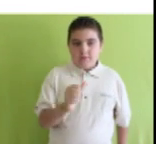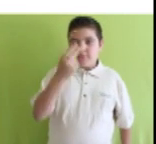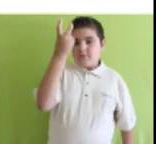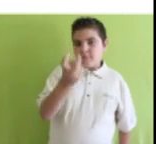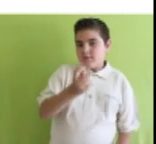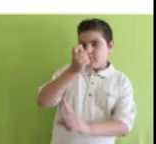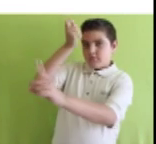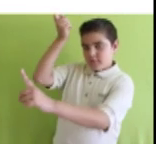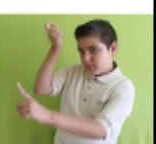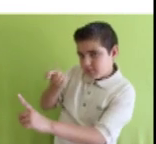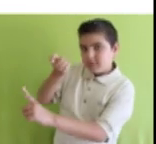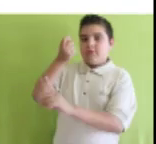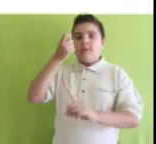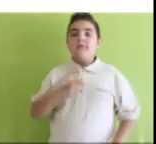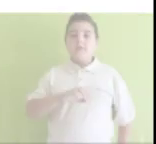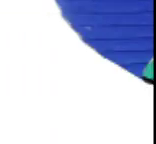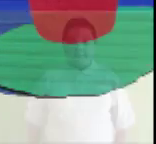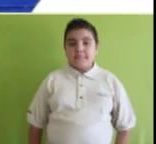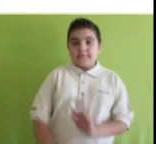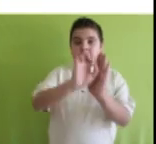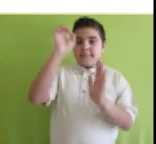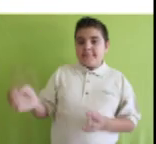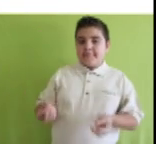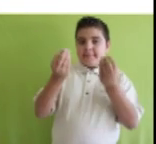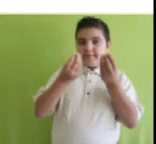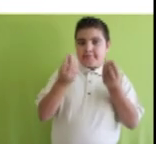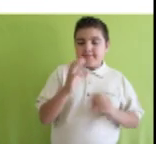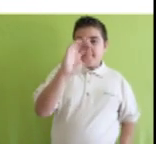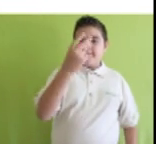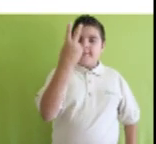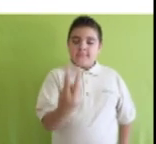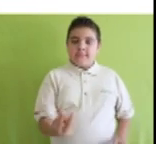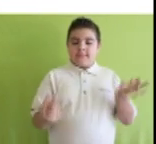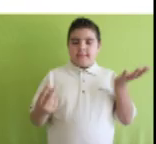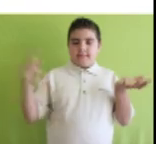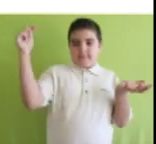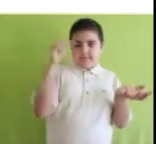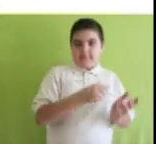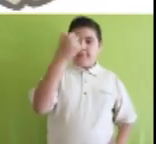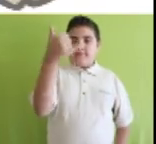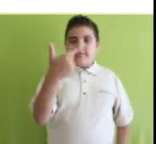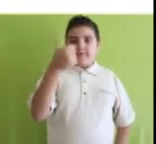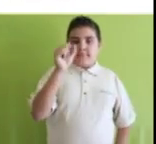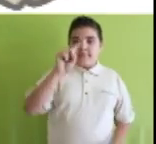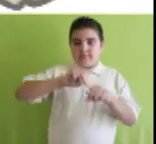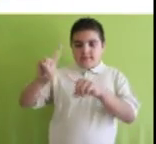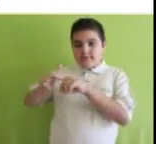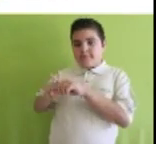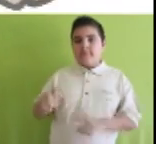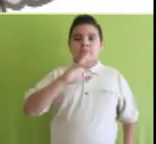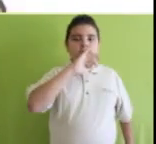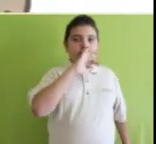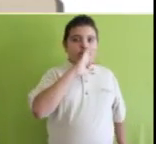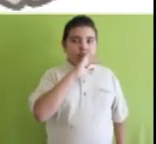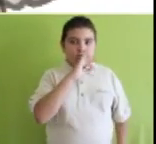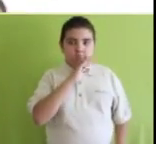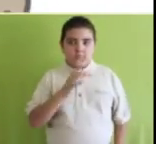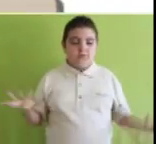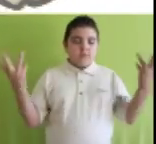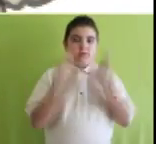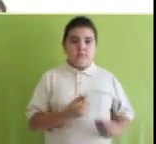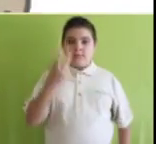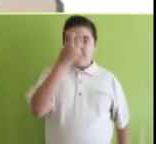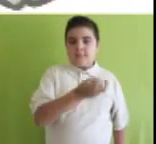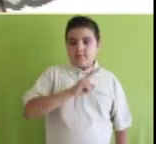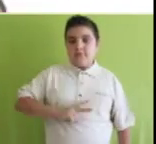clima y pureza del aire que respiramos. Si se produce en exceso y se mezcla con otros contaminantes de la ciudad, es altamente venenoso